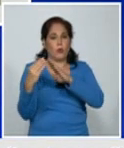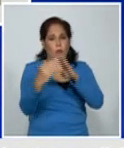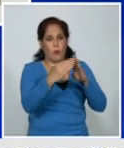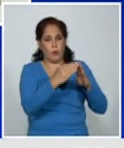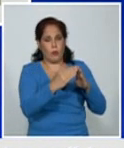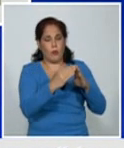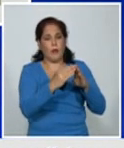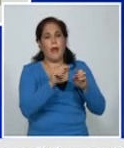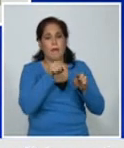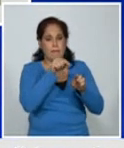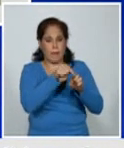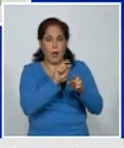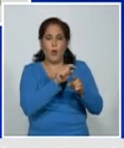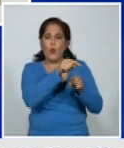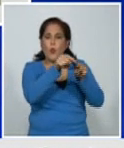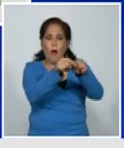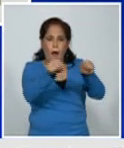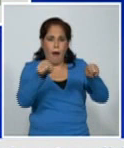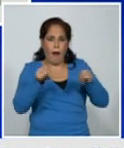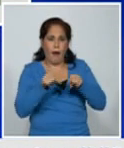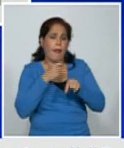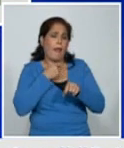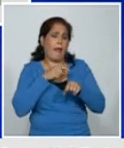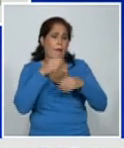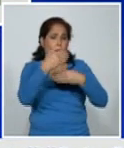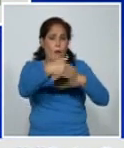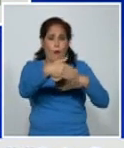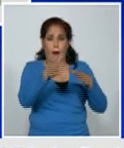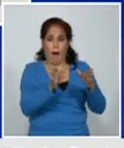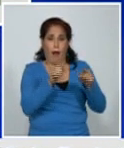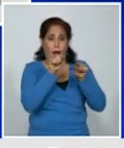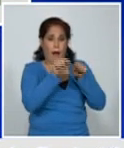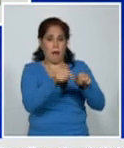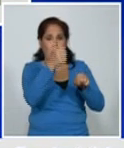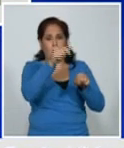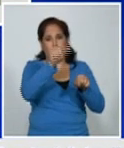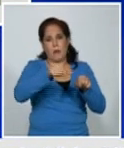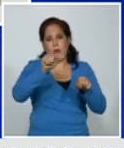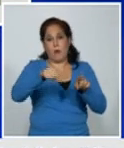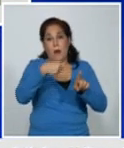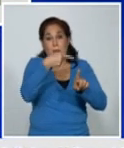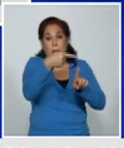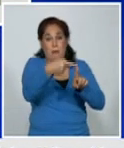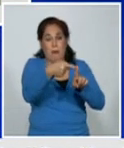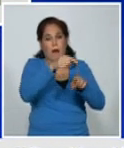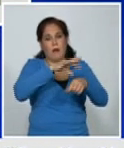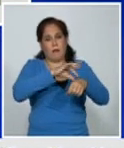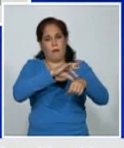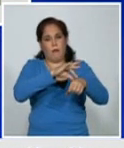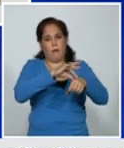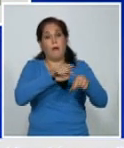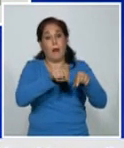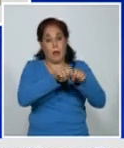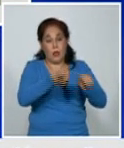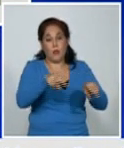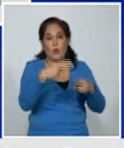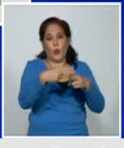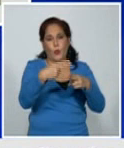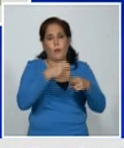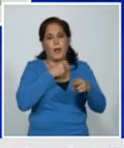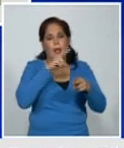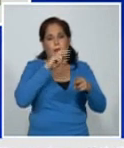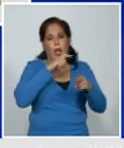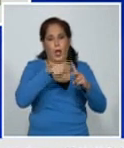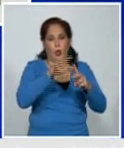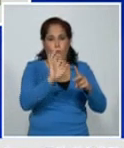indiscutiblemente traduce una complejidad desde el punto de vista de transmisión y un número elevado.